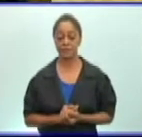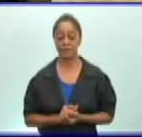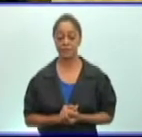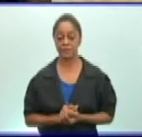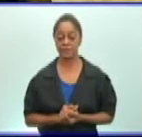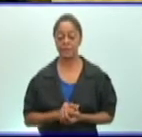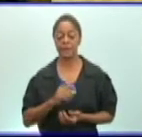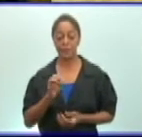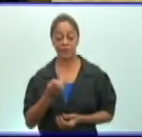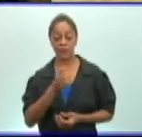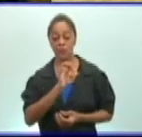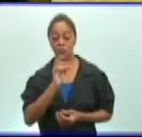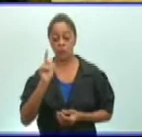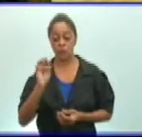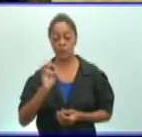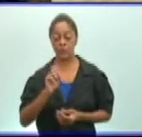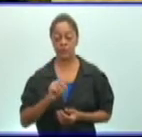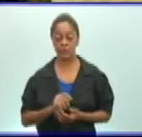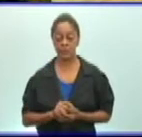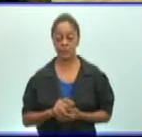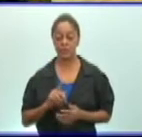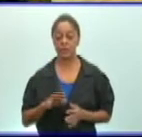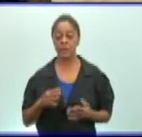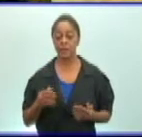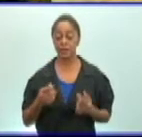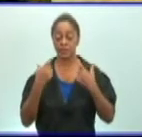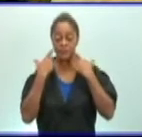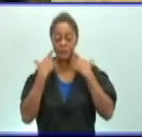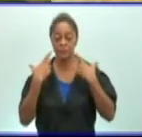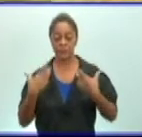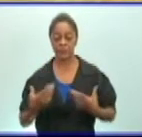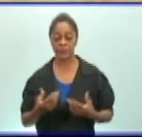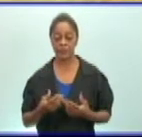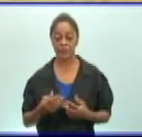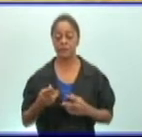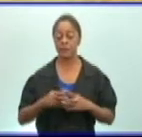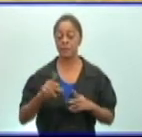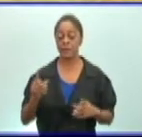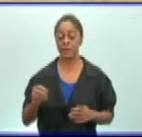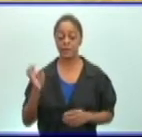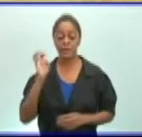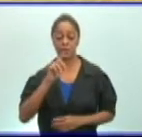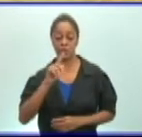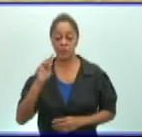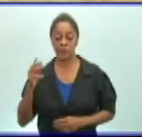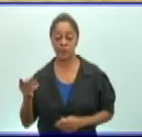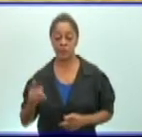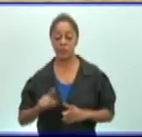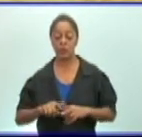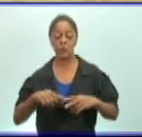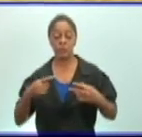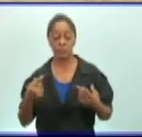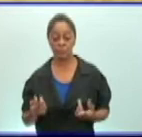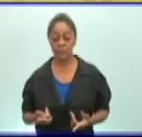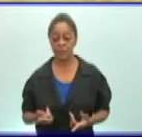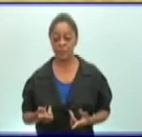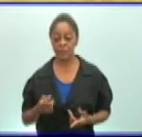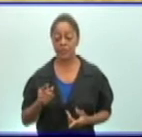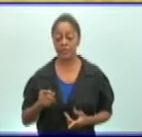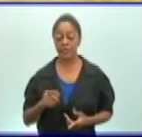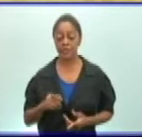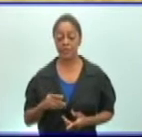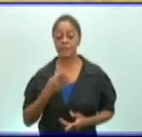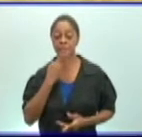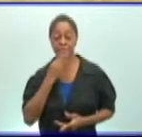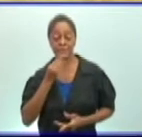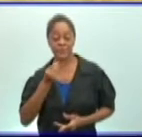la oliva que fue bien importante para los griegos porque va a permitir dar ese sabroso alimento que